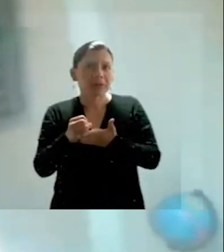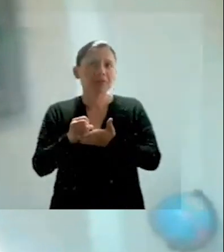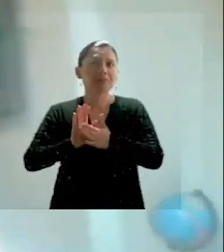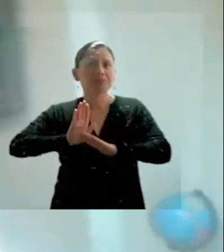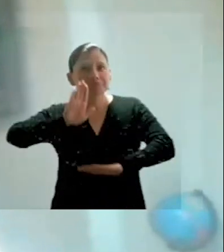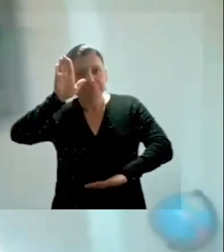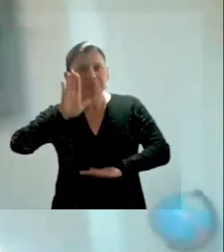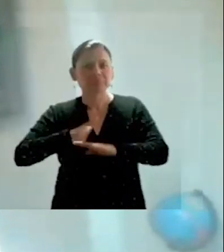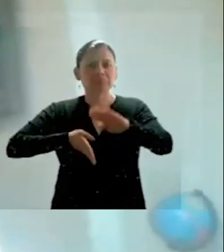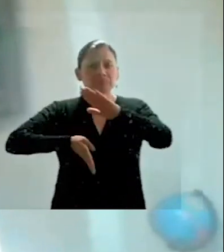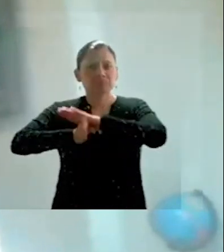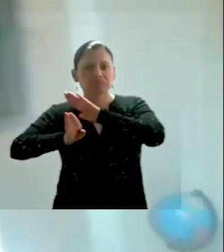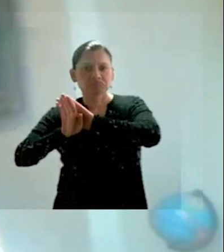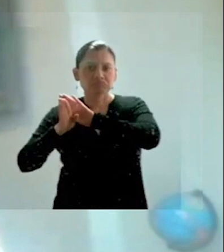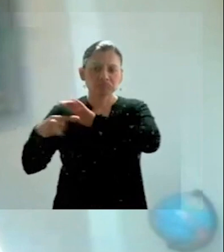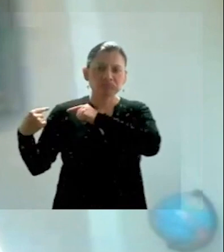entonces